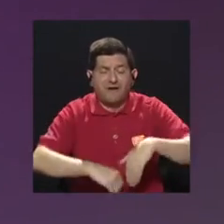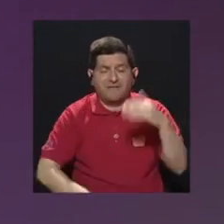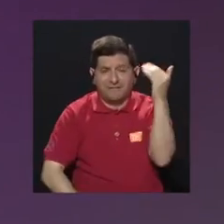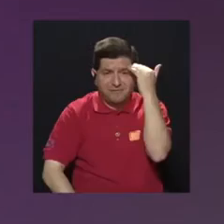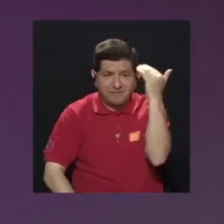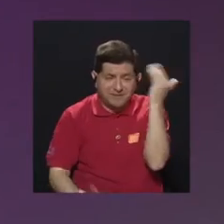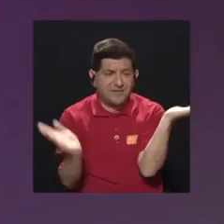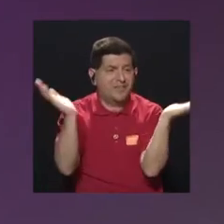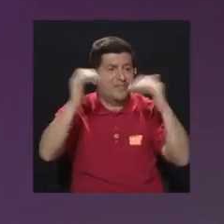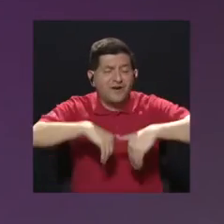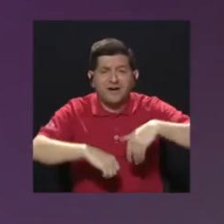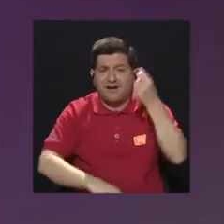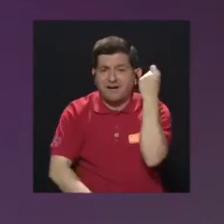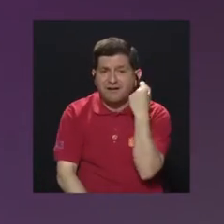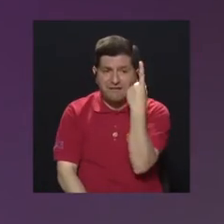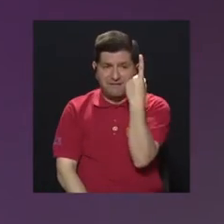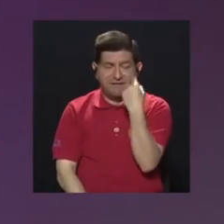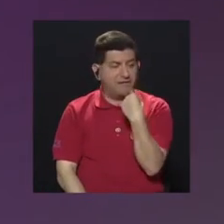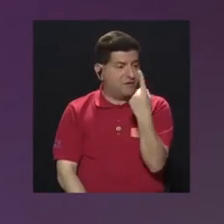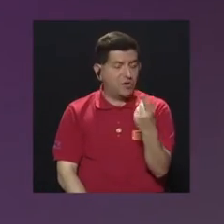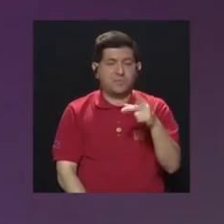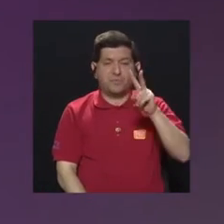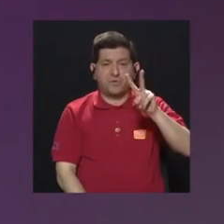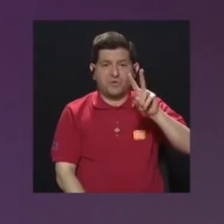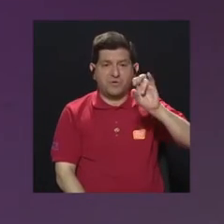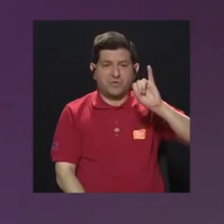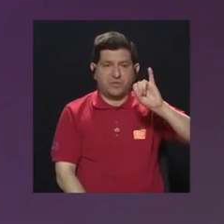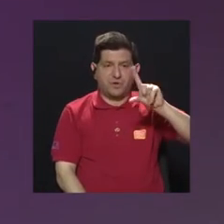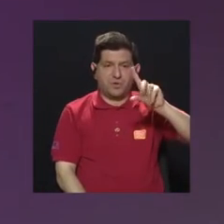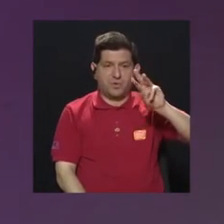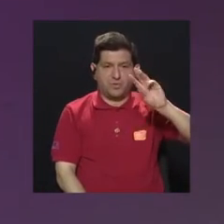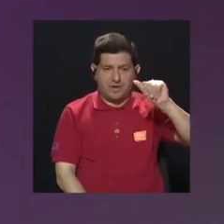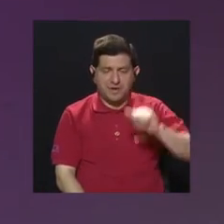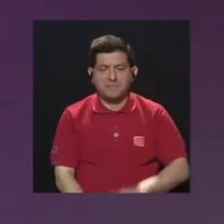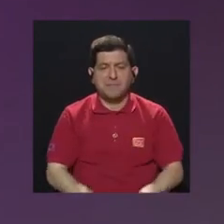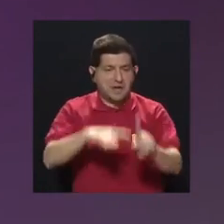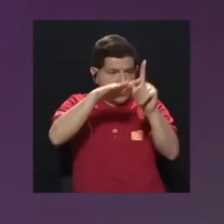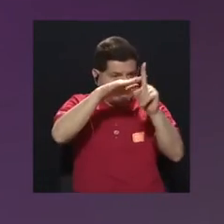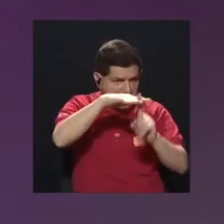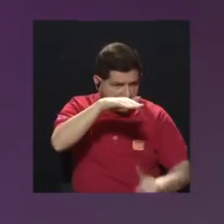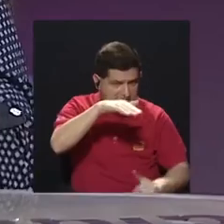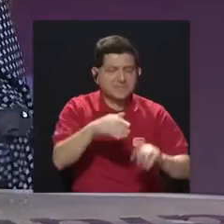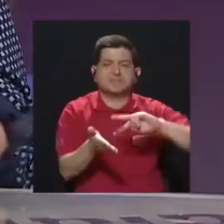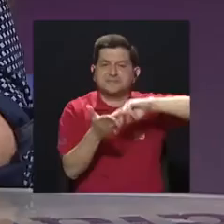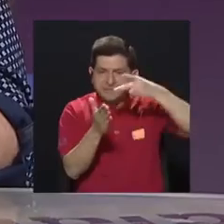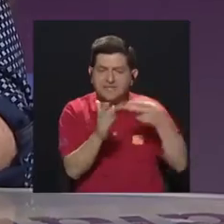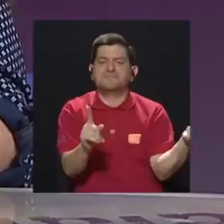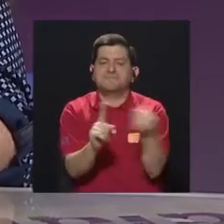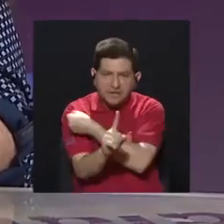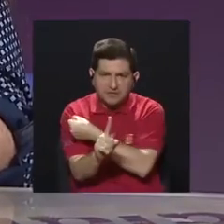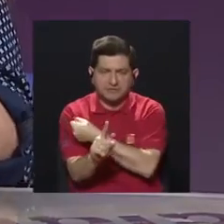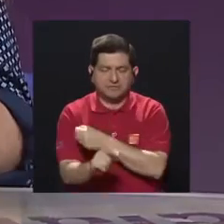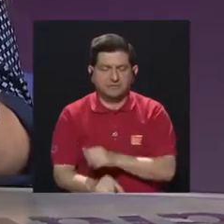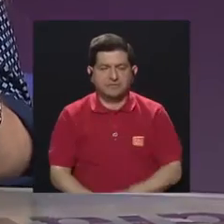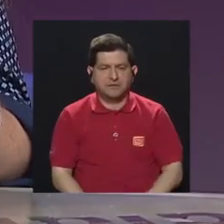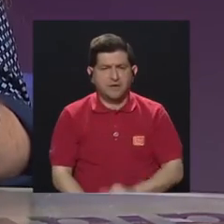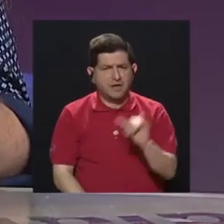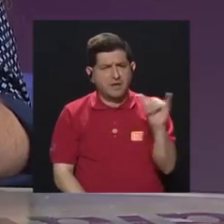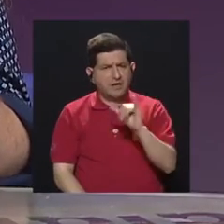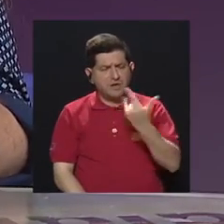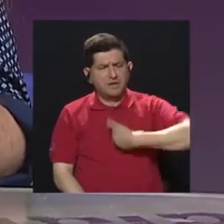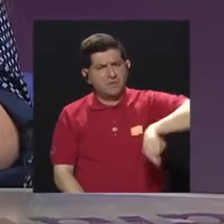cuando no entendemos que como decía vilma la invisibilidad violencia exacto y de alguna manera tenemos que